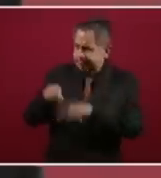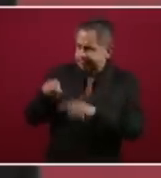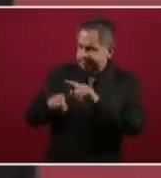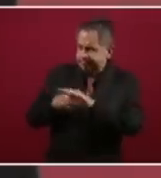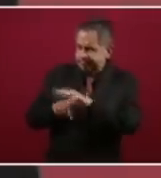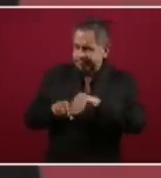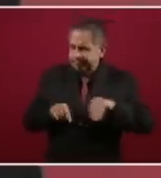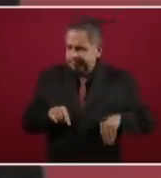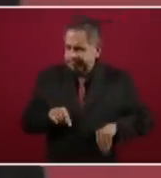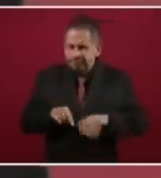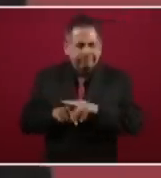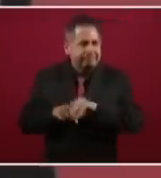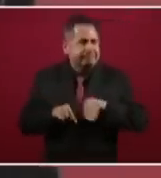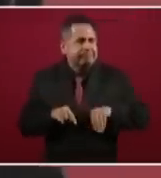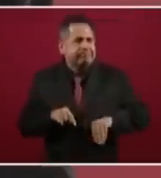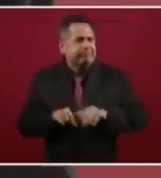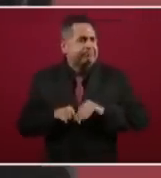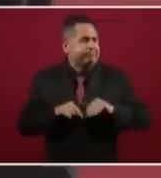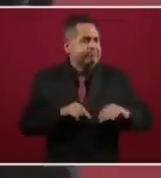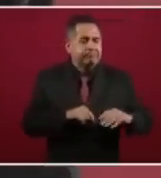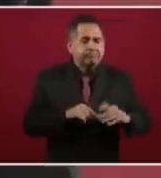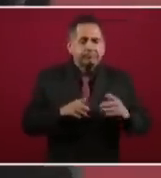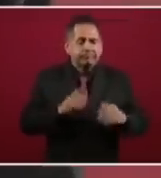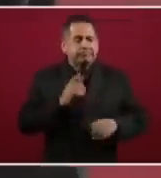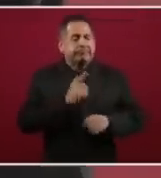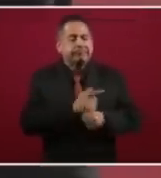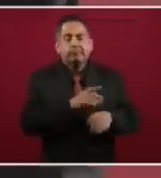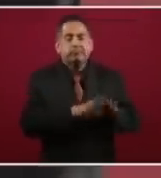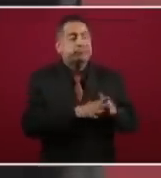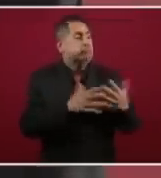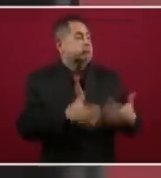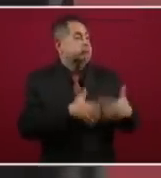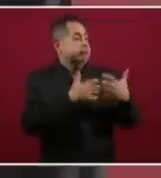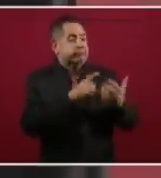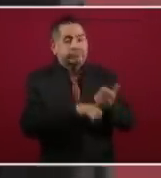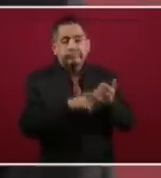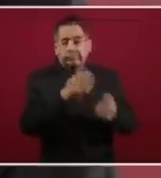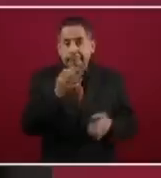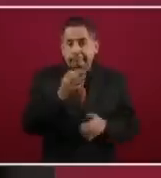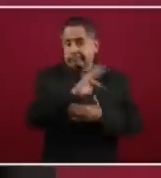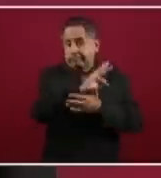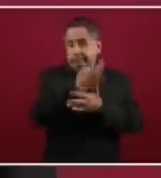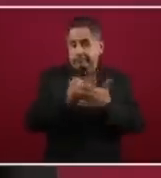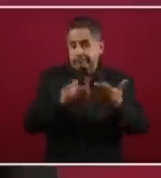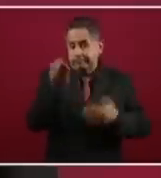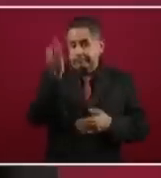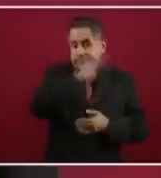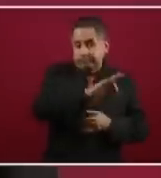mediante la creación de empresas fantasmas y facturas falsas.